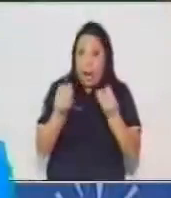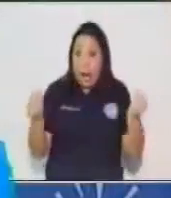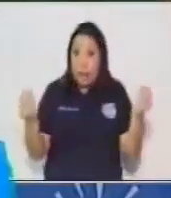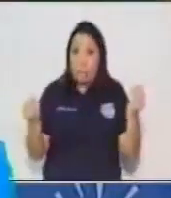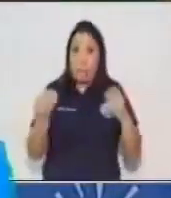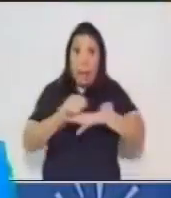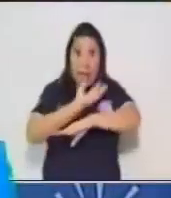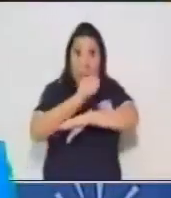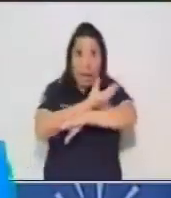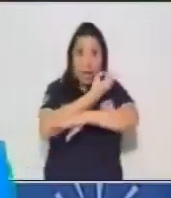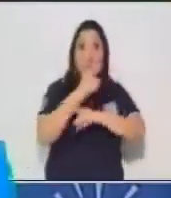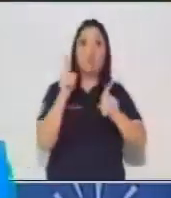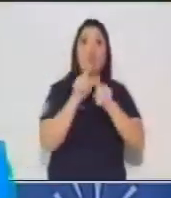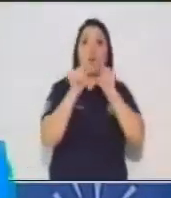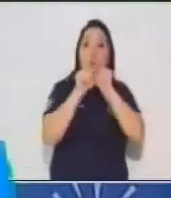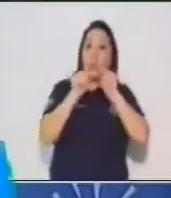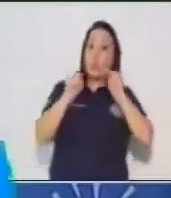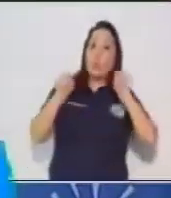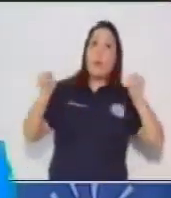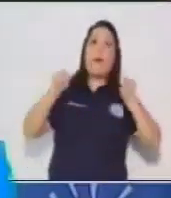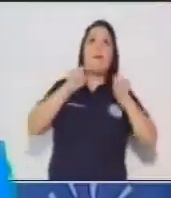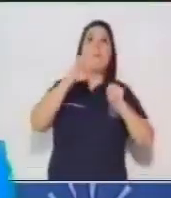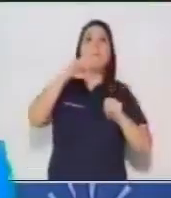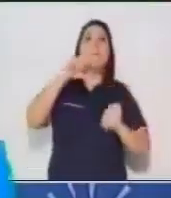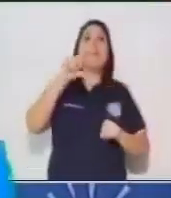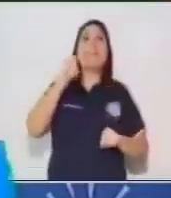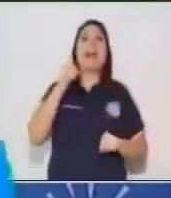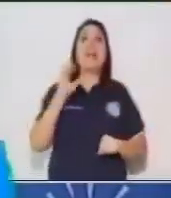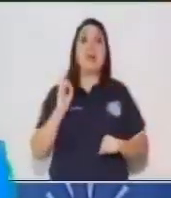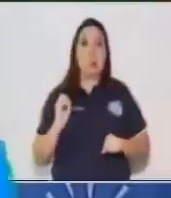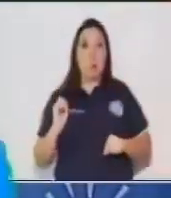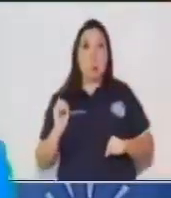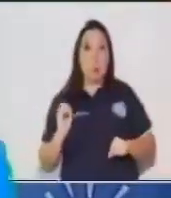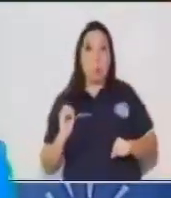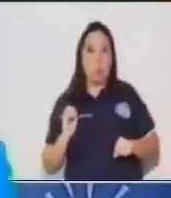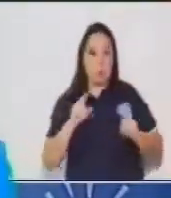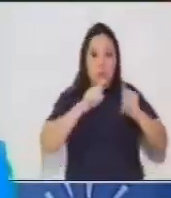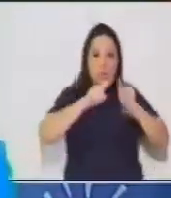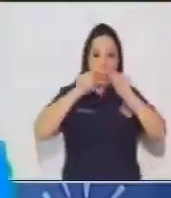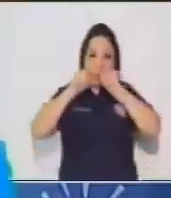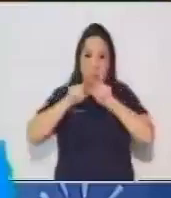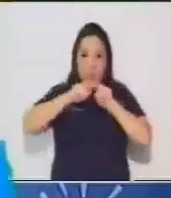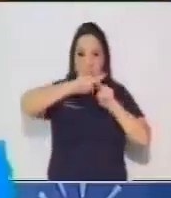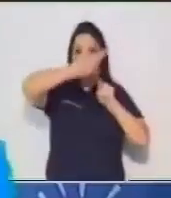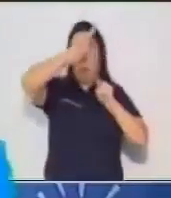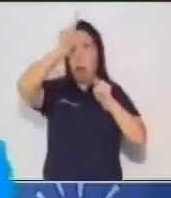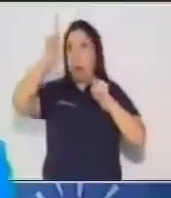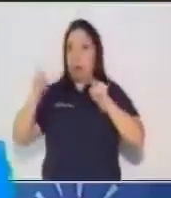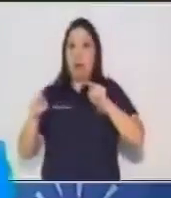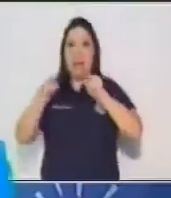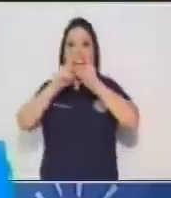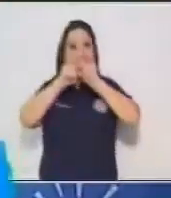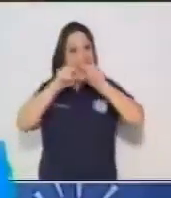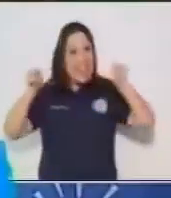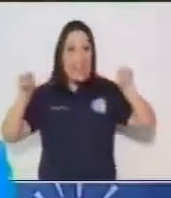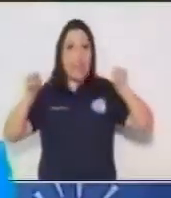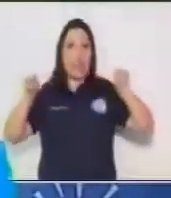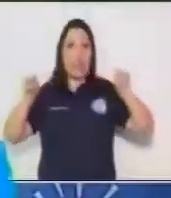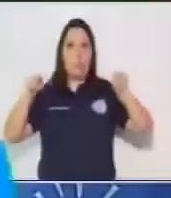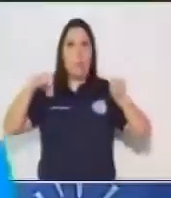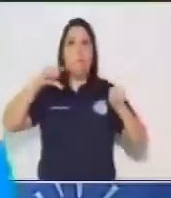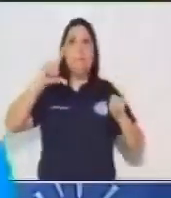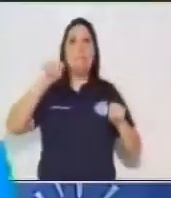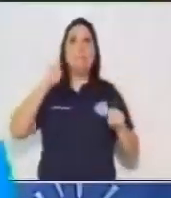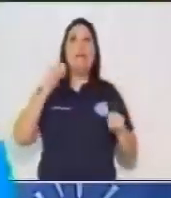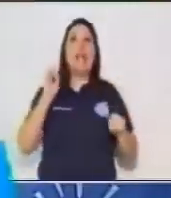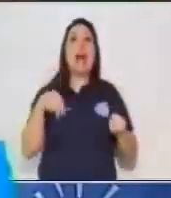la llanura es la planicie, porque un ángulo llano es plano,